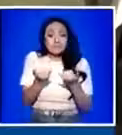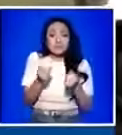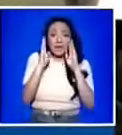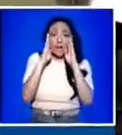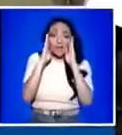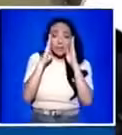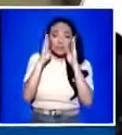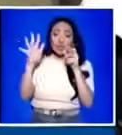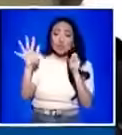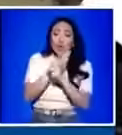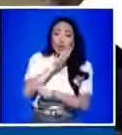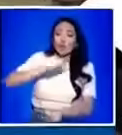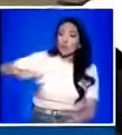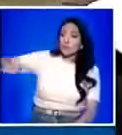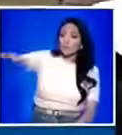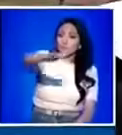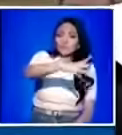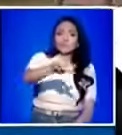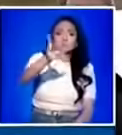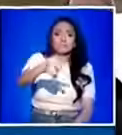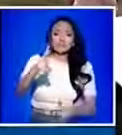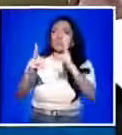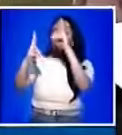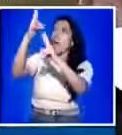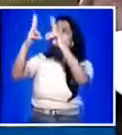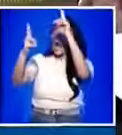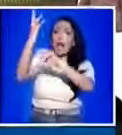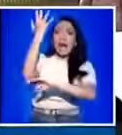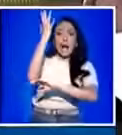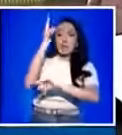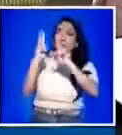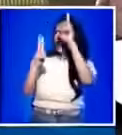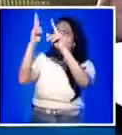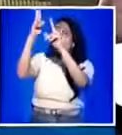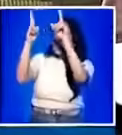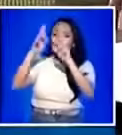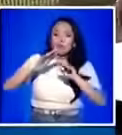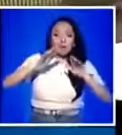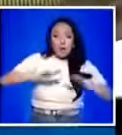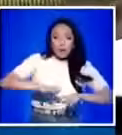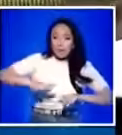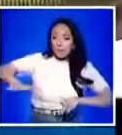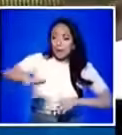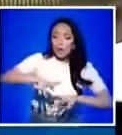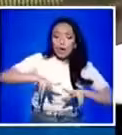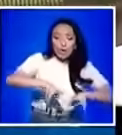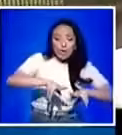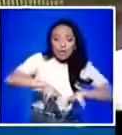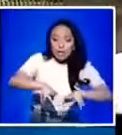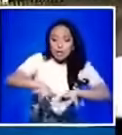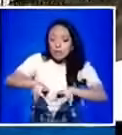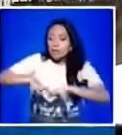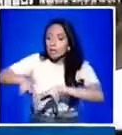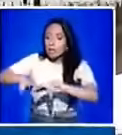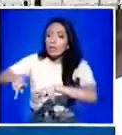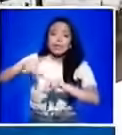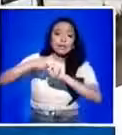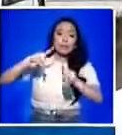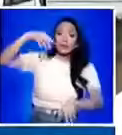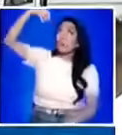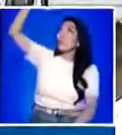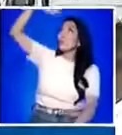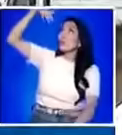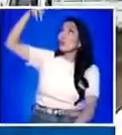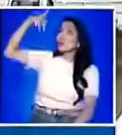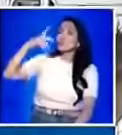forma integral con la poda de árboles, con la limpieza de la maleza, pero el sistema de iluminación